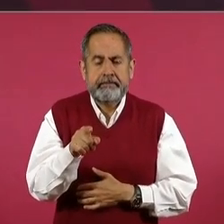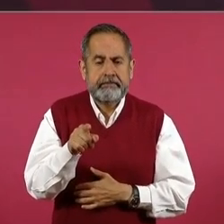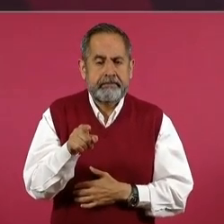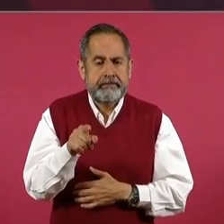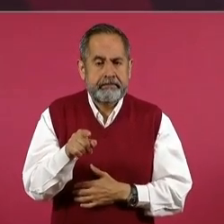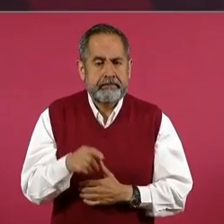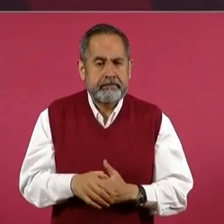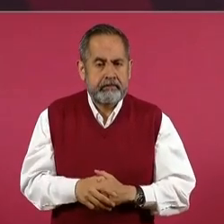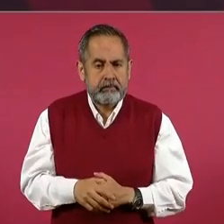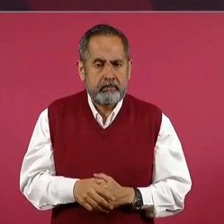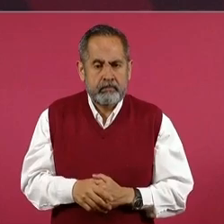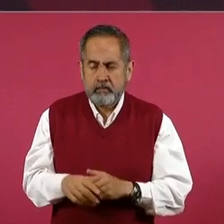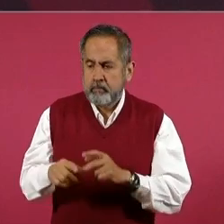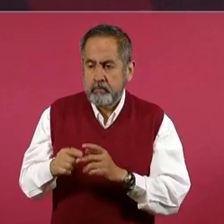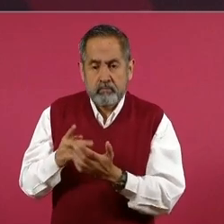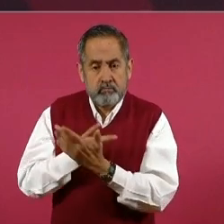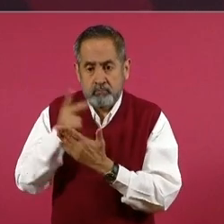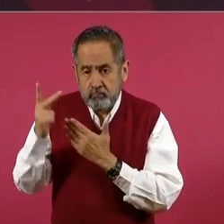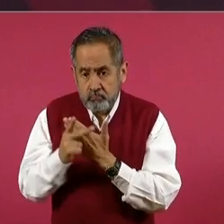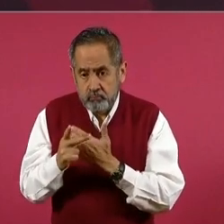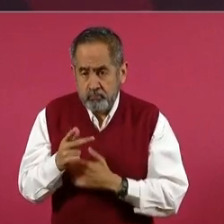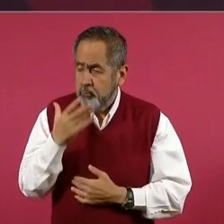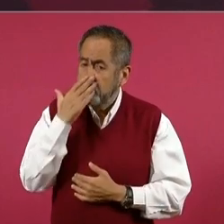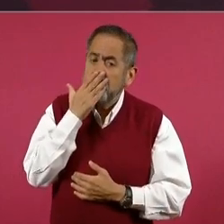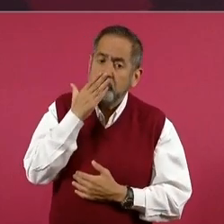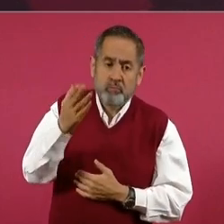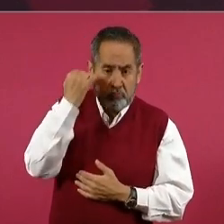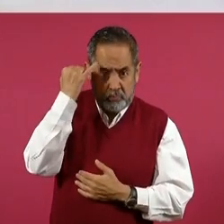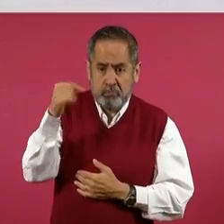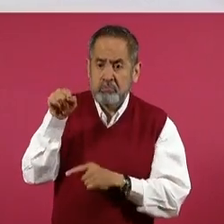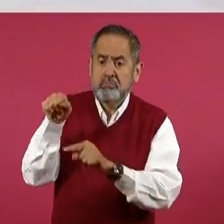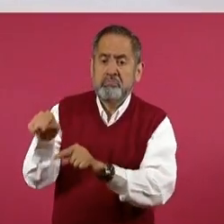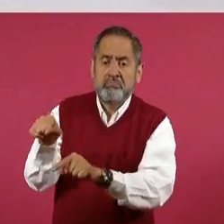es un buen proyecto.